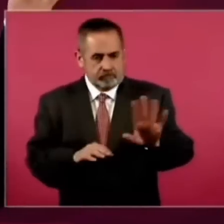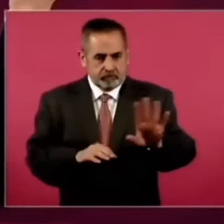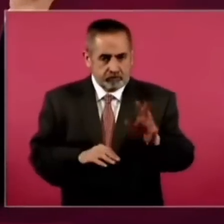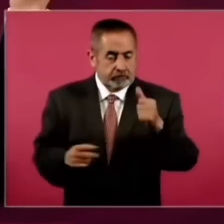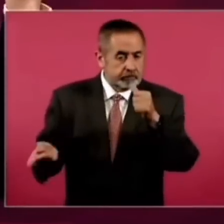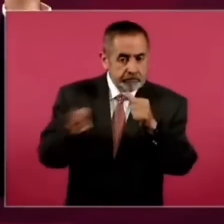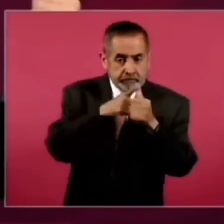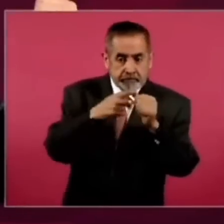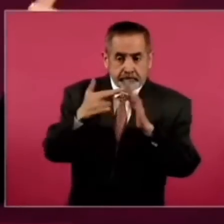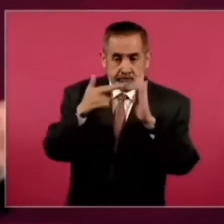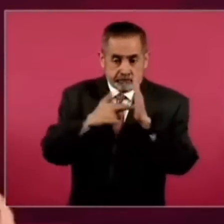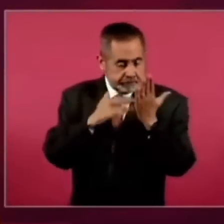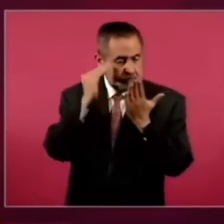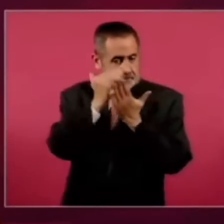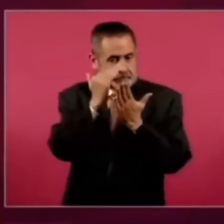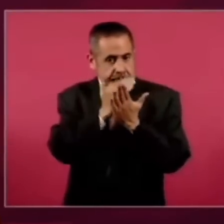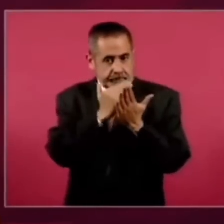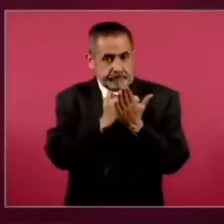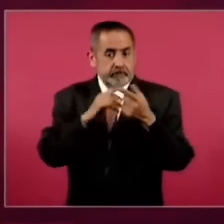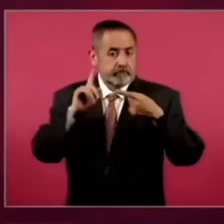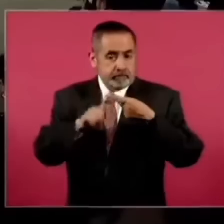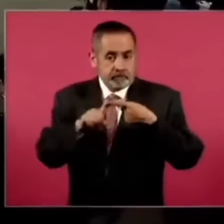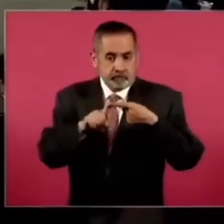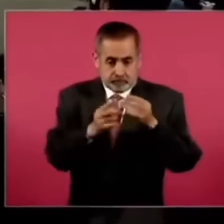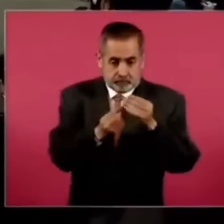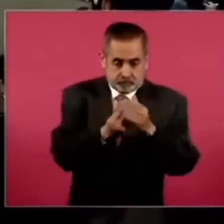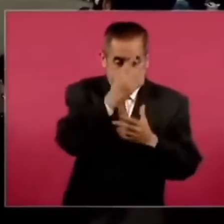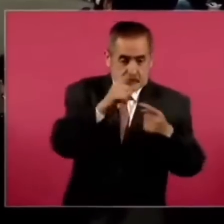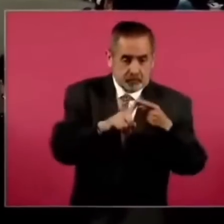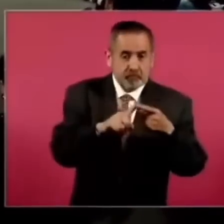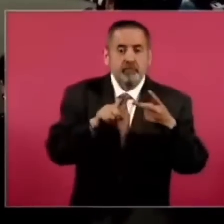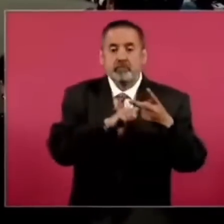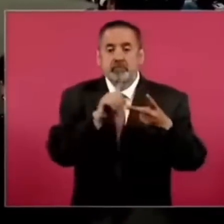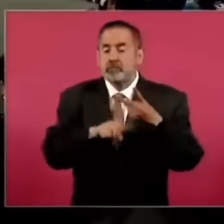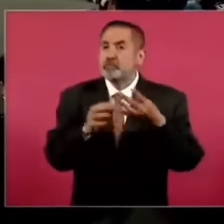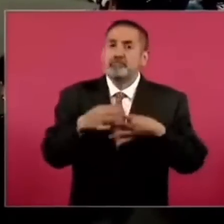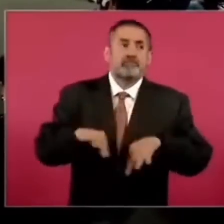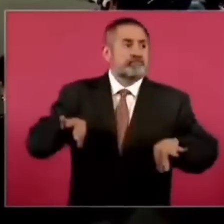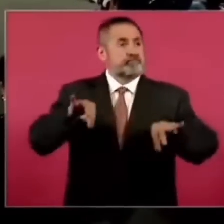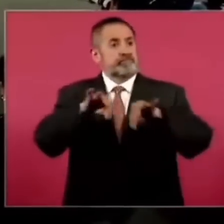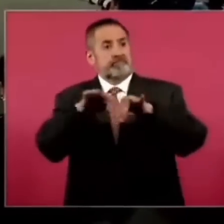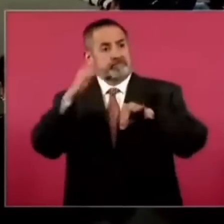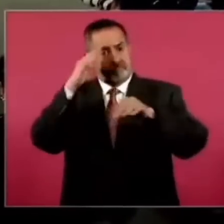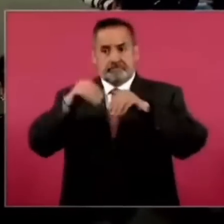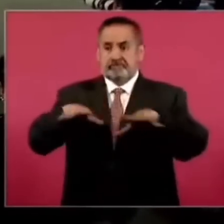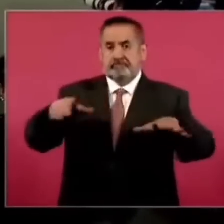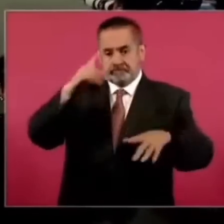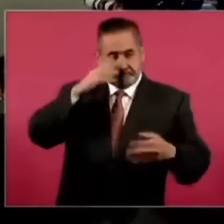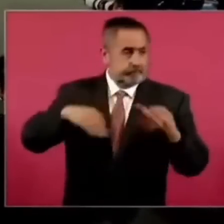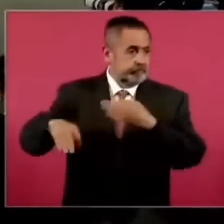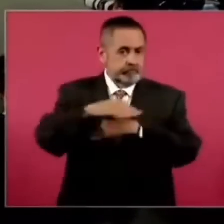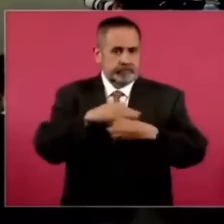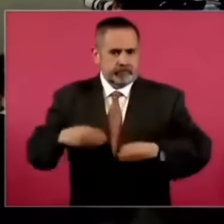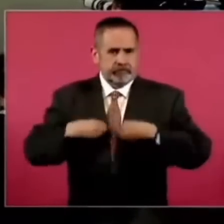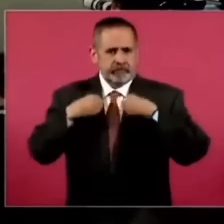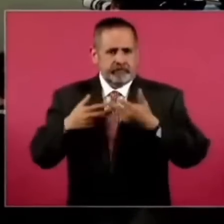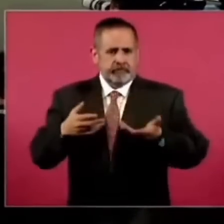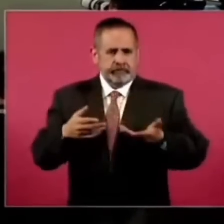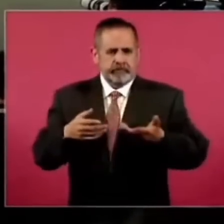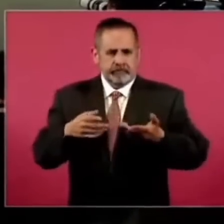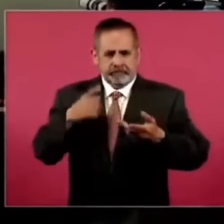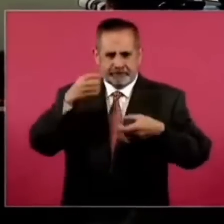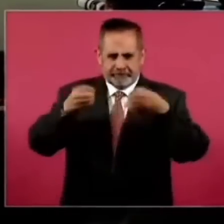tiene que tener elementos de que sea novedoso o que sea relevante para la